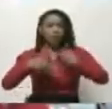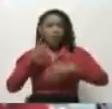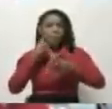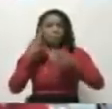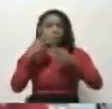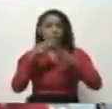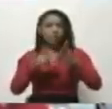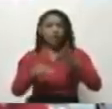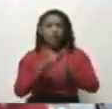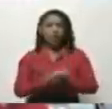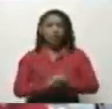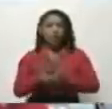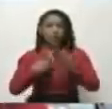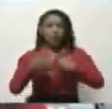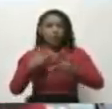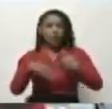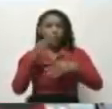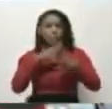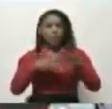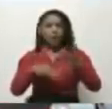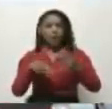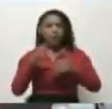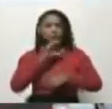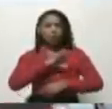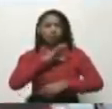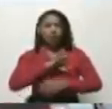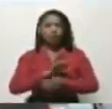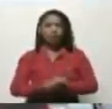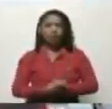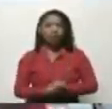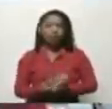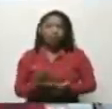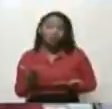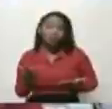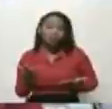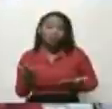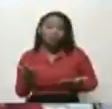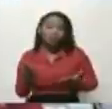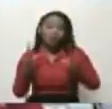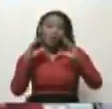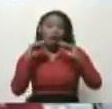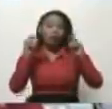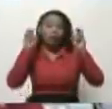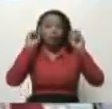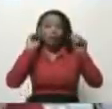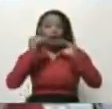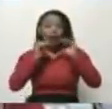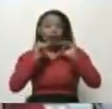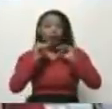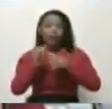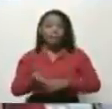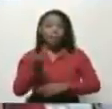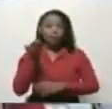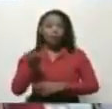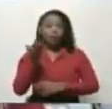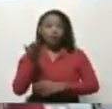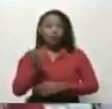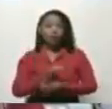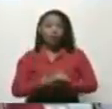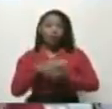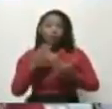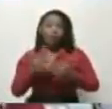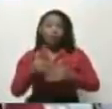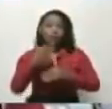las relaciones materiales de las sociedades. Y hablaba de una ética particular, que